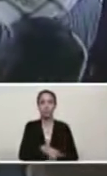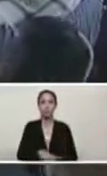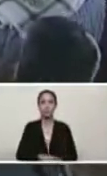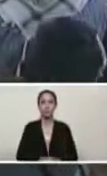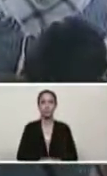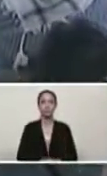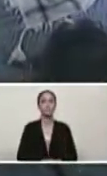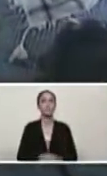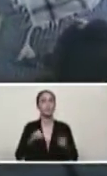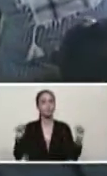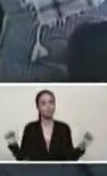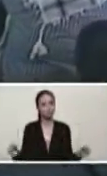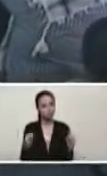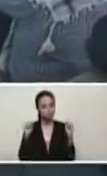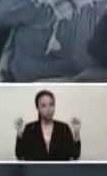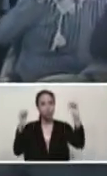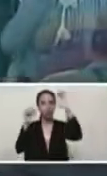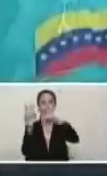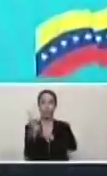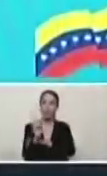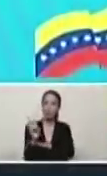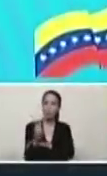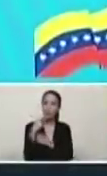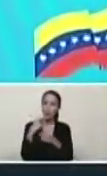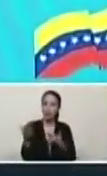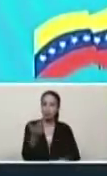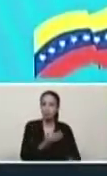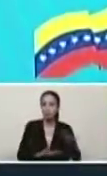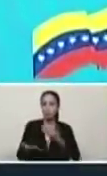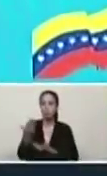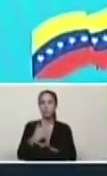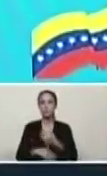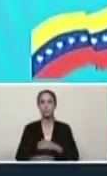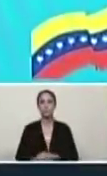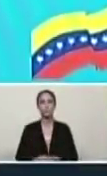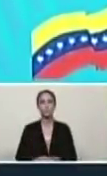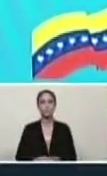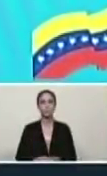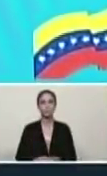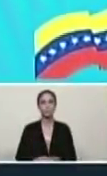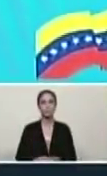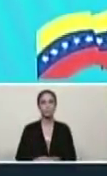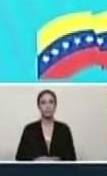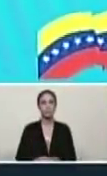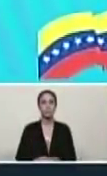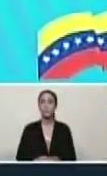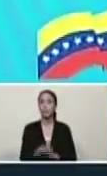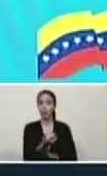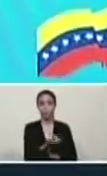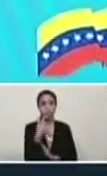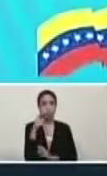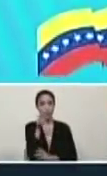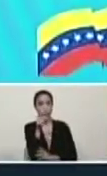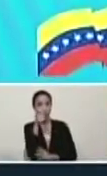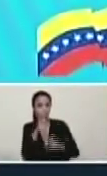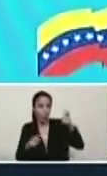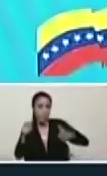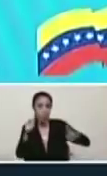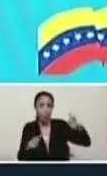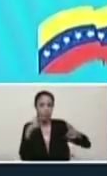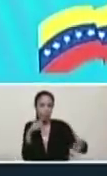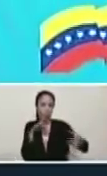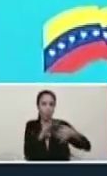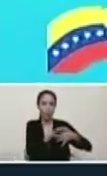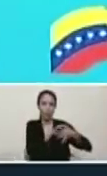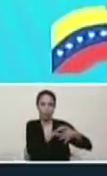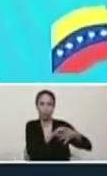¡Que viva Venezuela! ¡Que viva la solidaridad del mundo! El pueblo unido jamás será